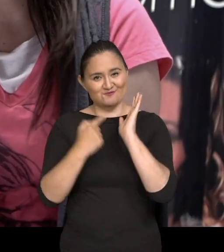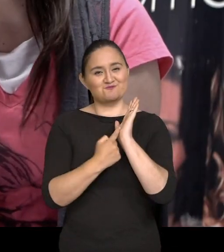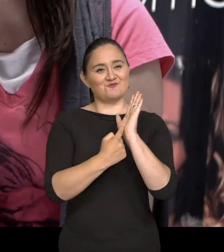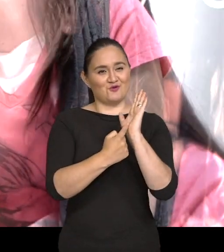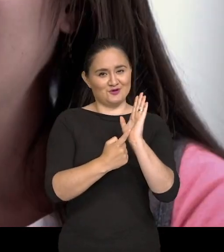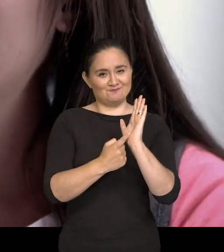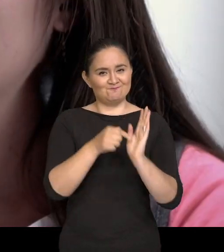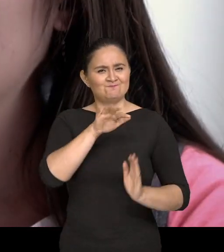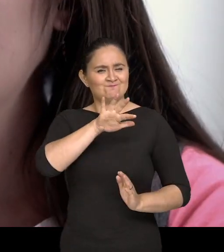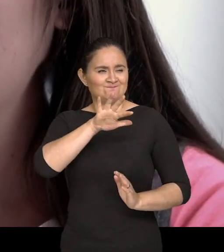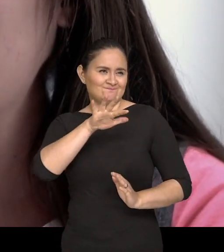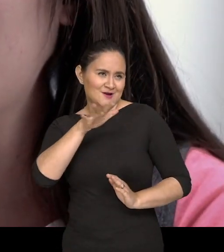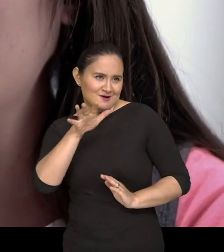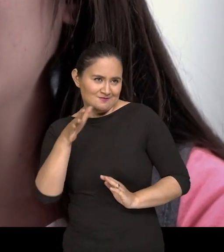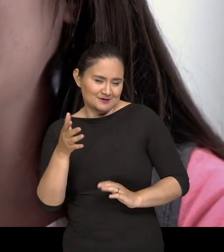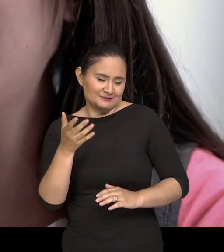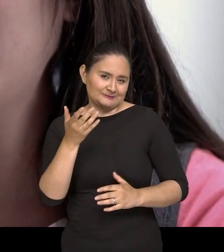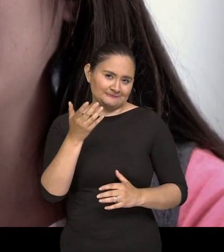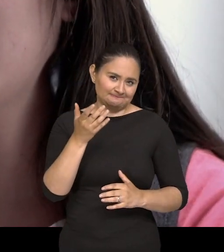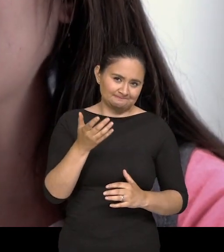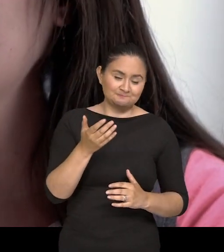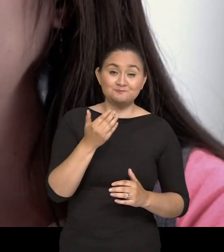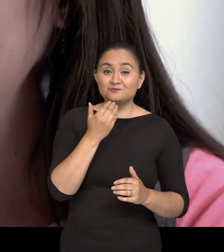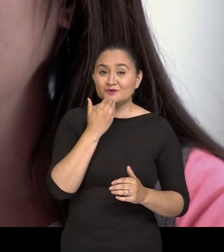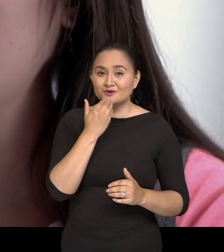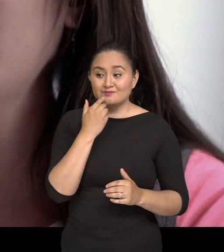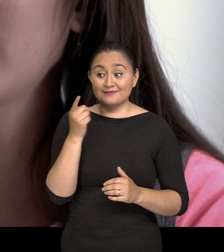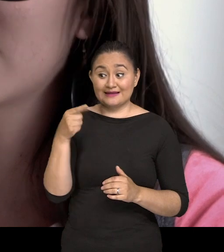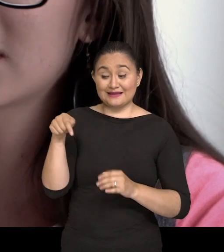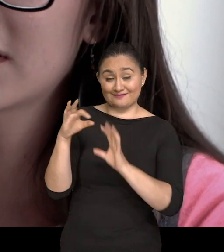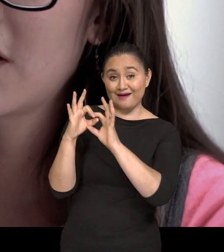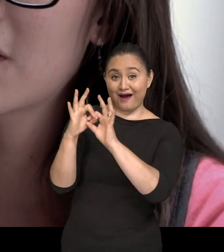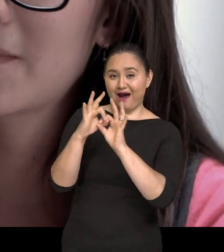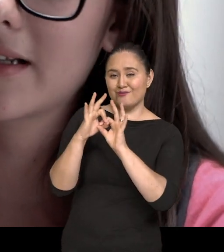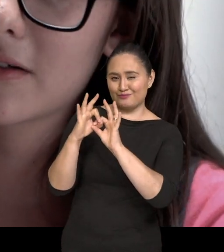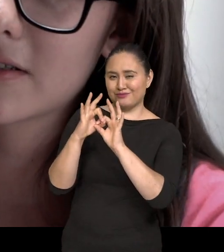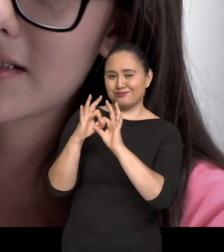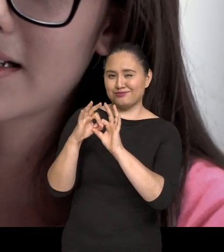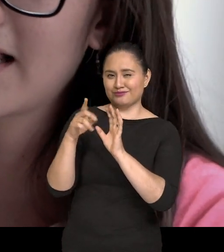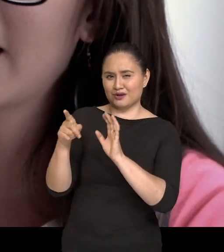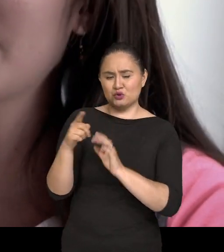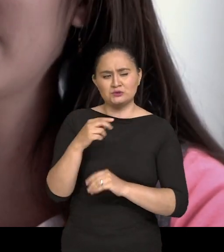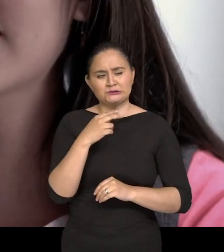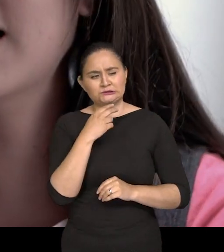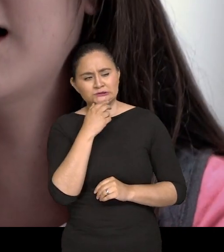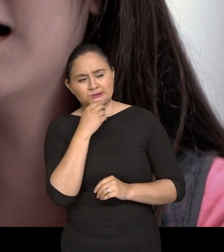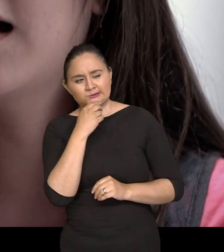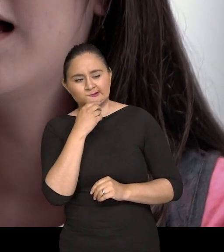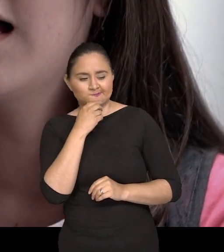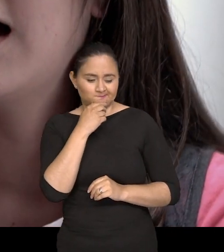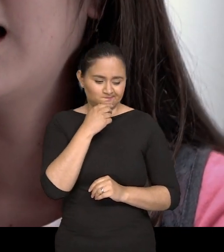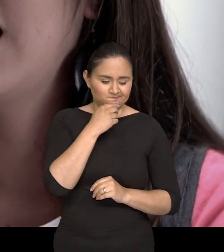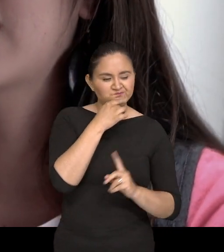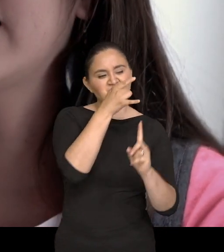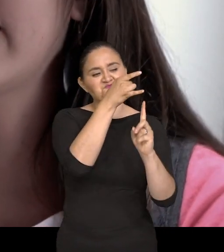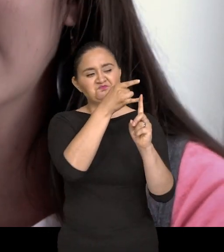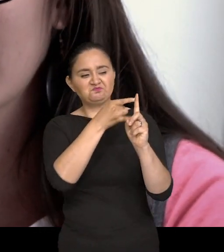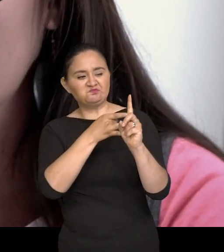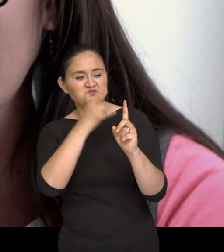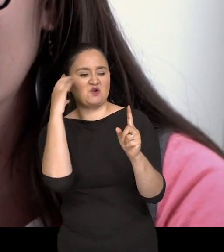ser modelo a veces son por motivos de los amigos de los compañeros que empiezan a